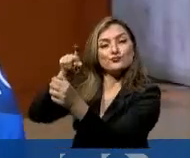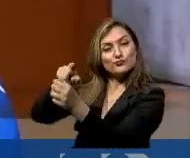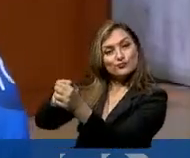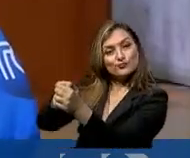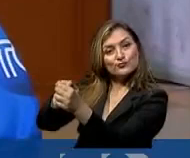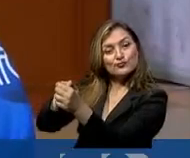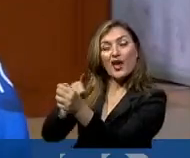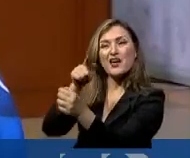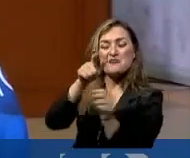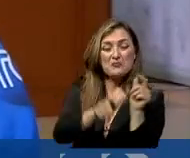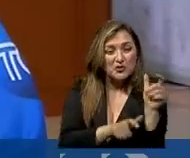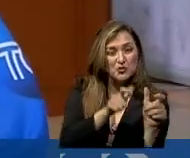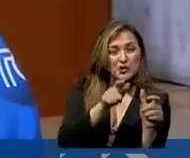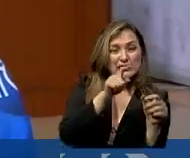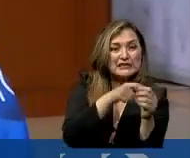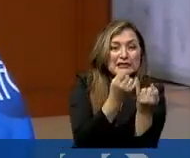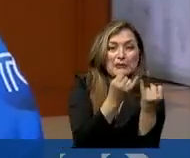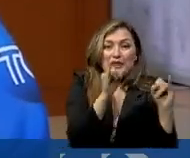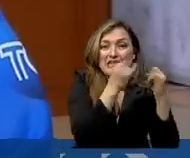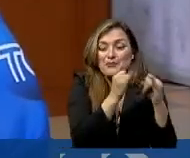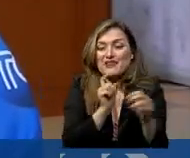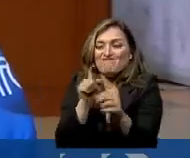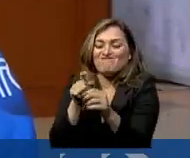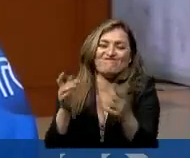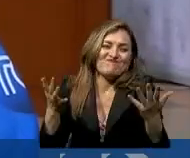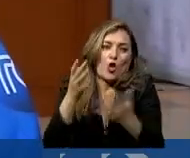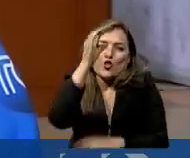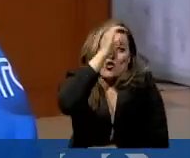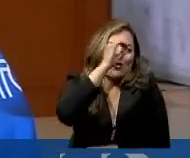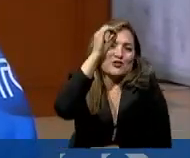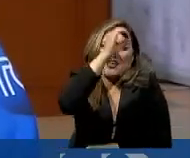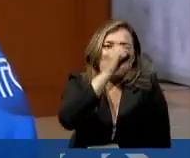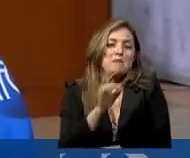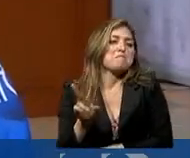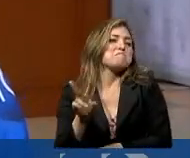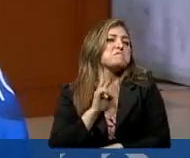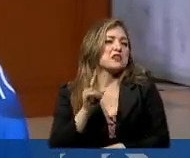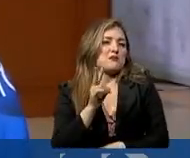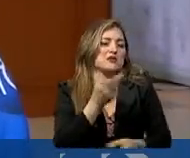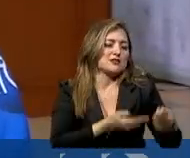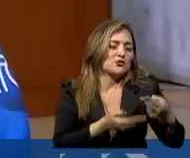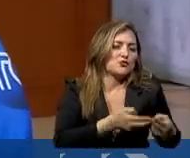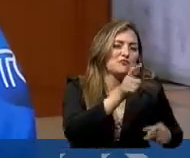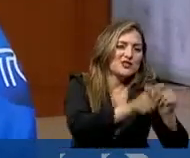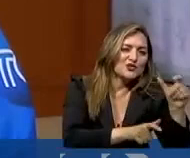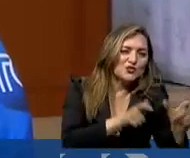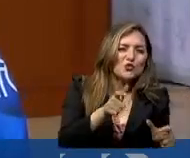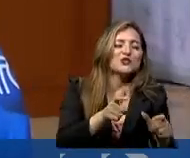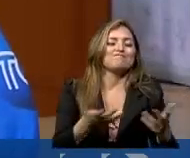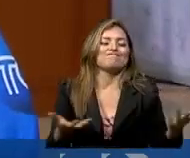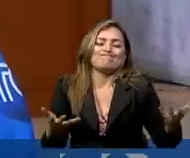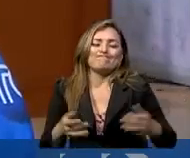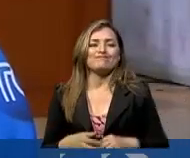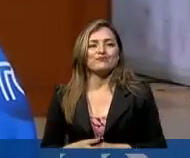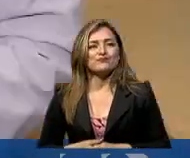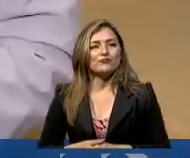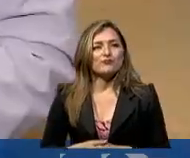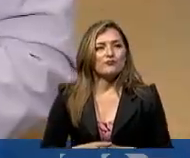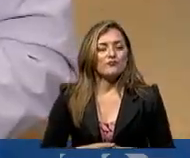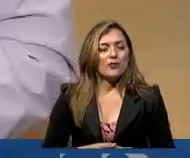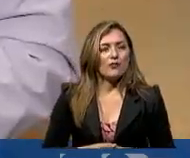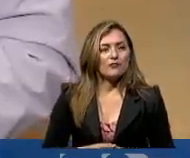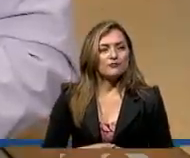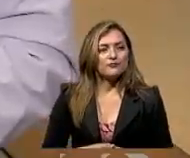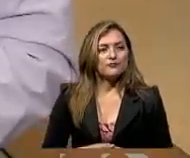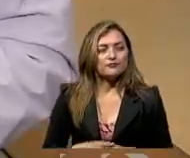aquí las personas que no están asociadas y que son por lo general víctimas de tráfico y trata. Por eso promovemos nosotros la asociatividad para que se protejan.